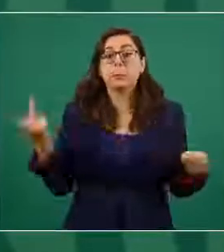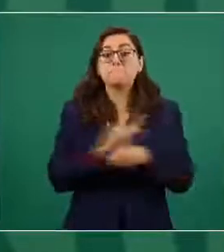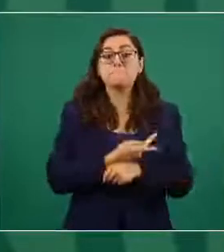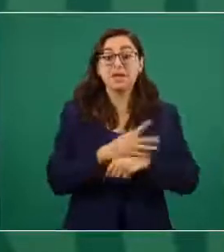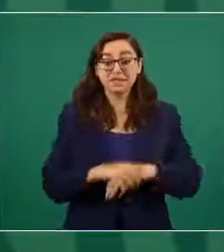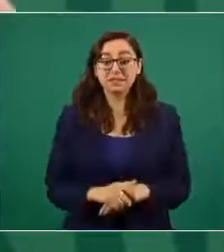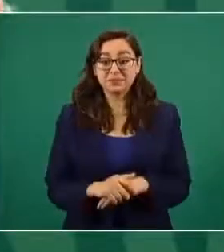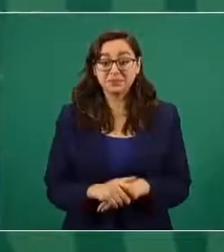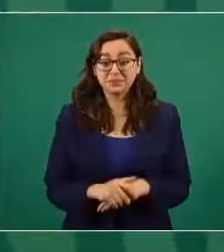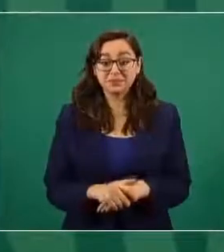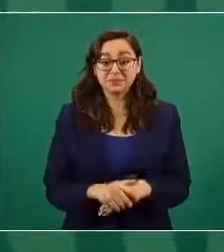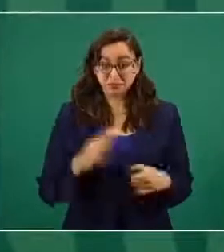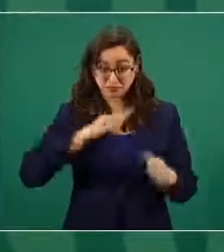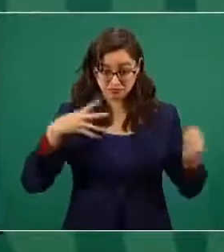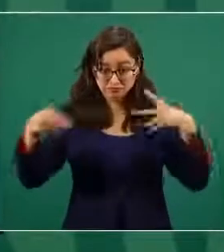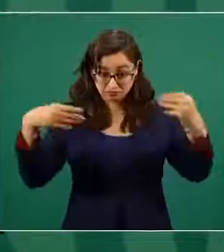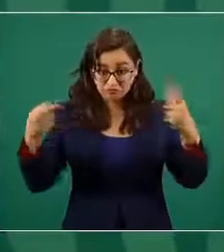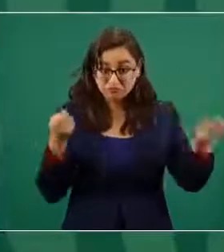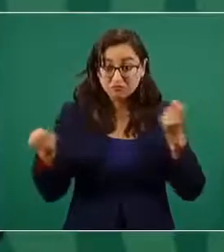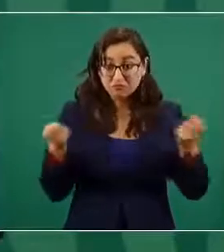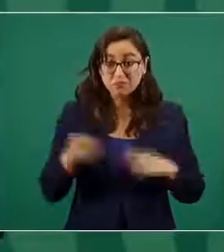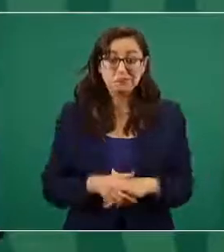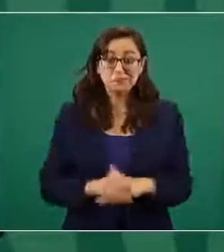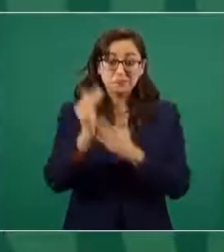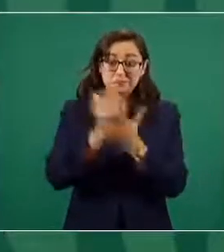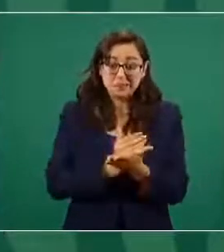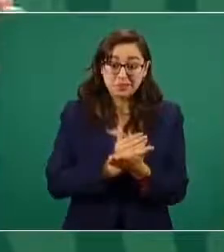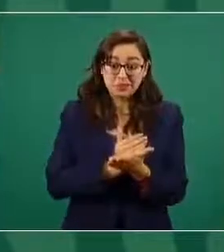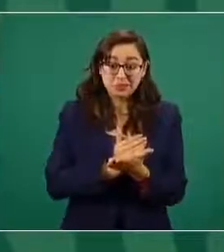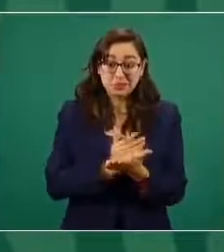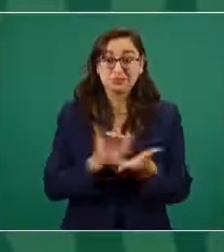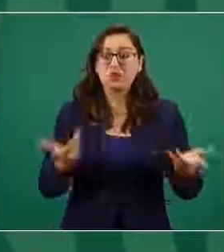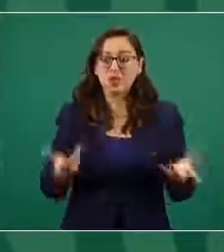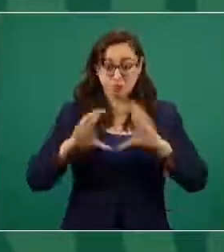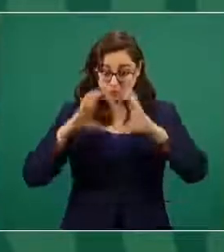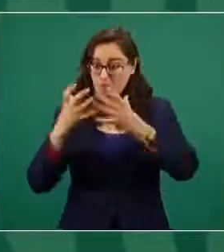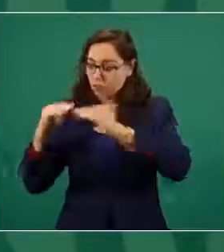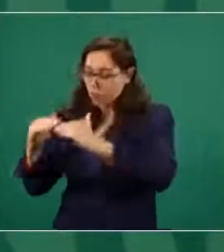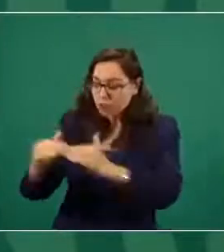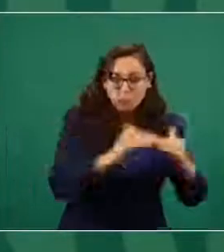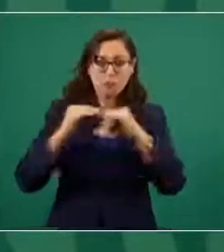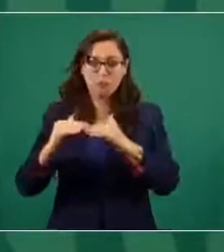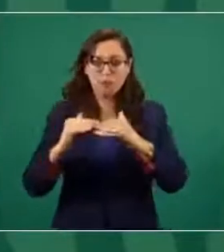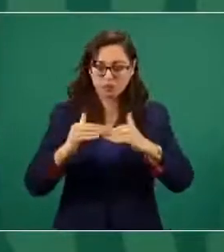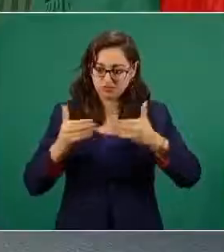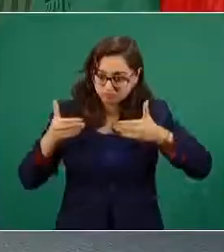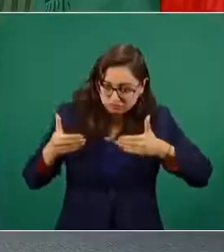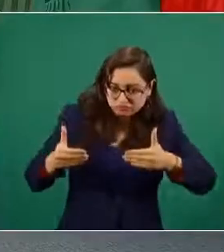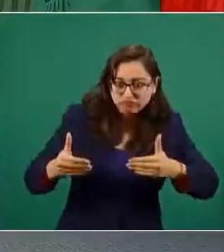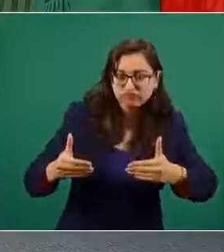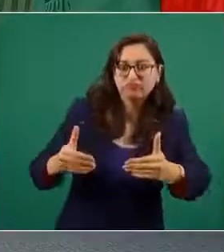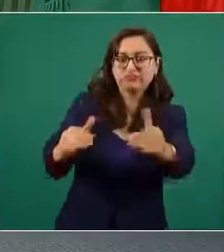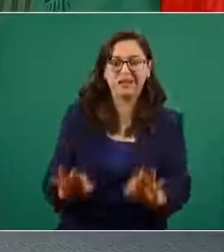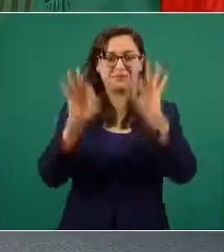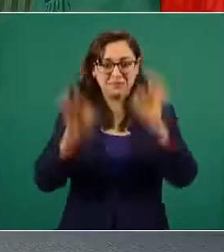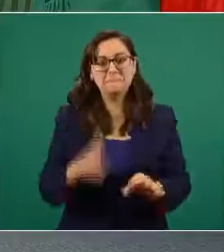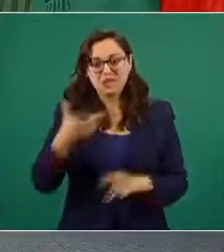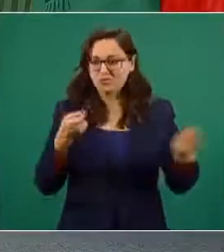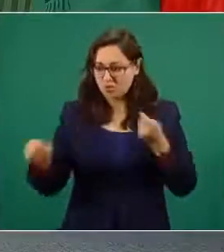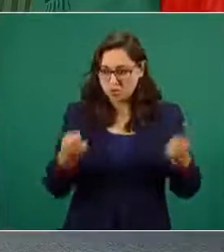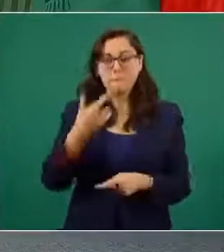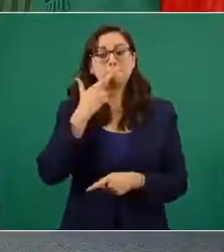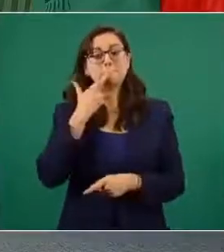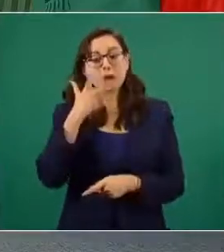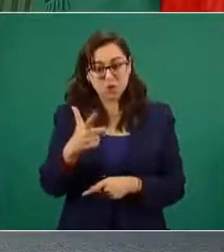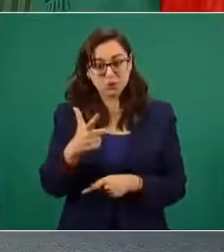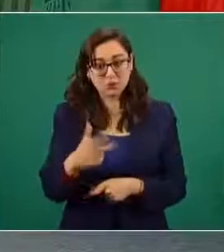el rendimiento que tiene para controlar la pandemia es menor. Entonces, el uso equitativo, la distribución equitativa es el adecuado. Ahora, además de ese llamado, que siempre nos interesa mucho